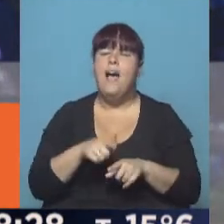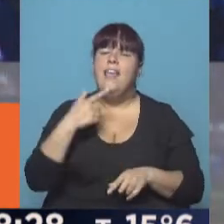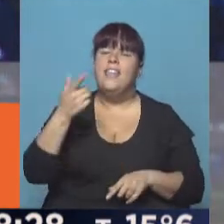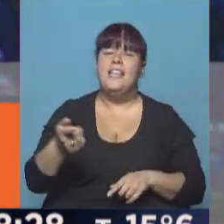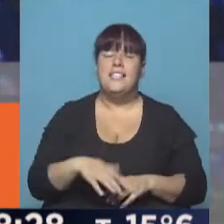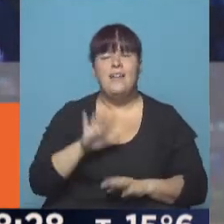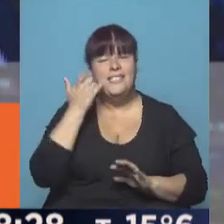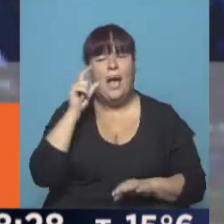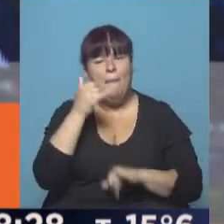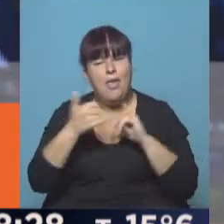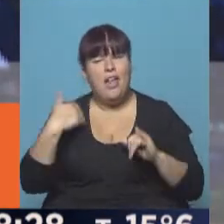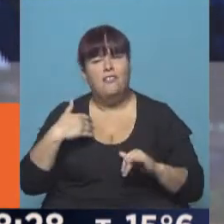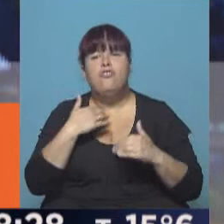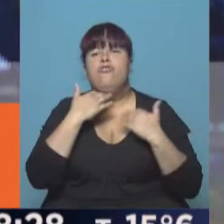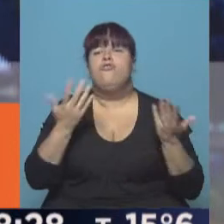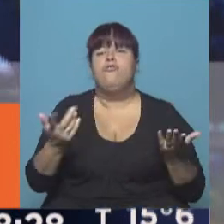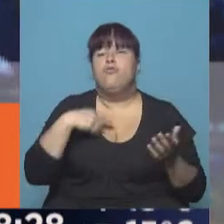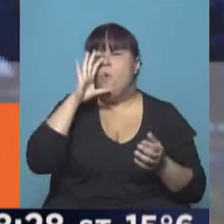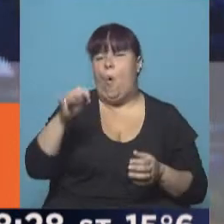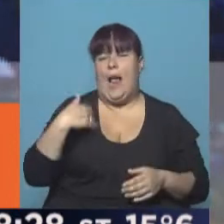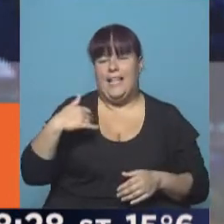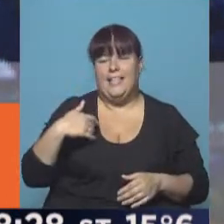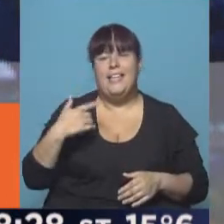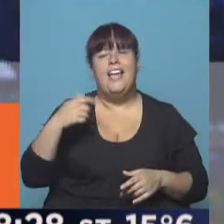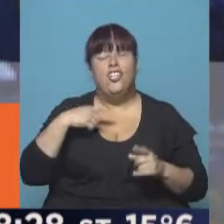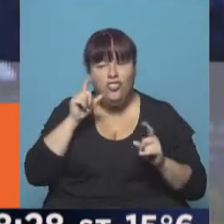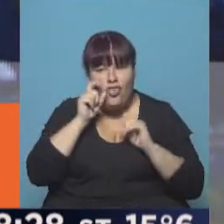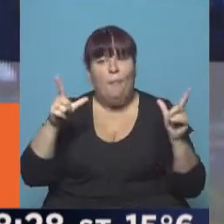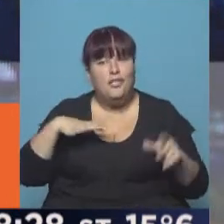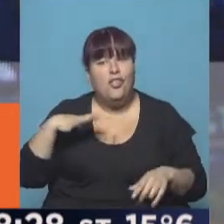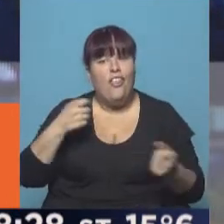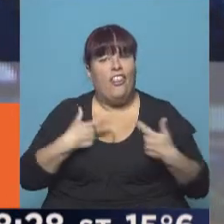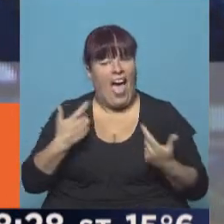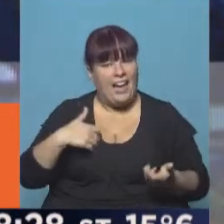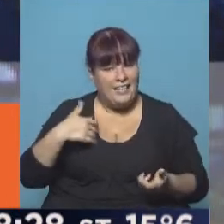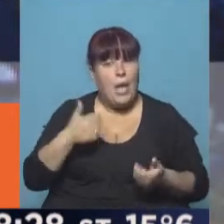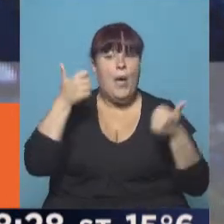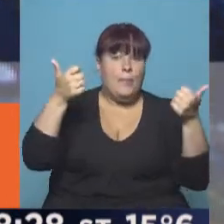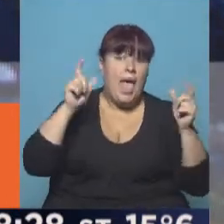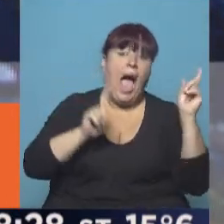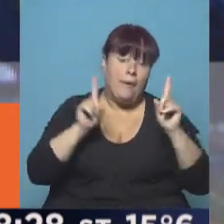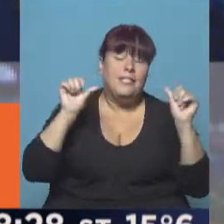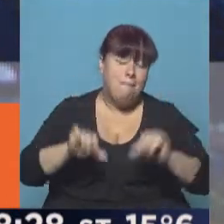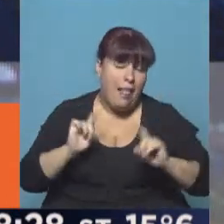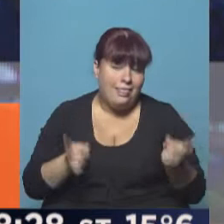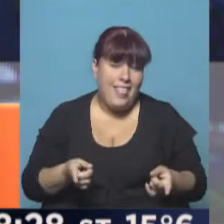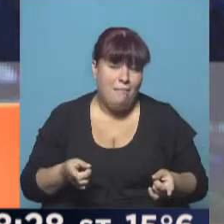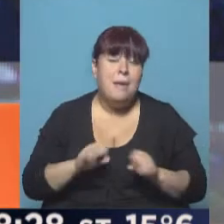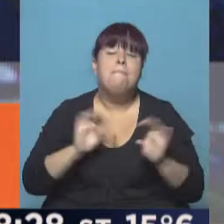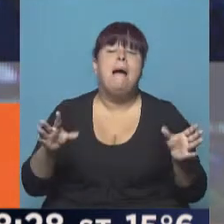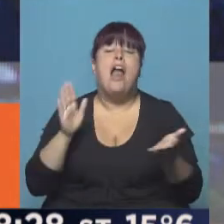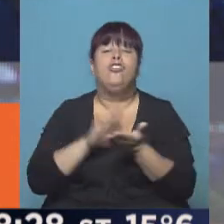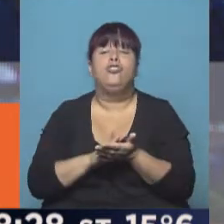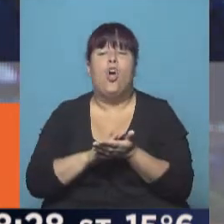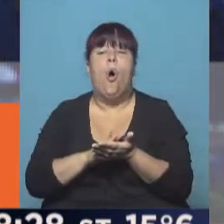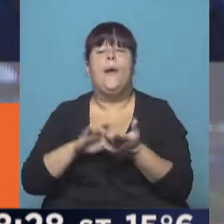dicen, ya eres un poco argentina. Y digo, mira, no, yo no voy a ser nunca argentina. A mí me sigue sorprendiendo Argentina. Para bien y a veces para mal. Lo de mal siempre tiene que ver